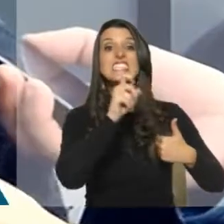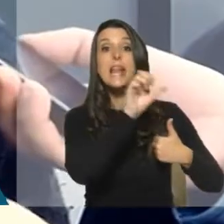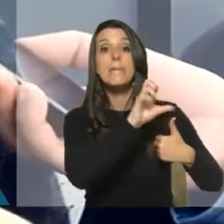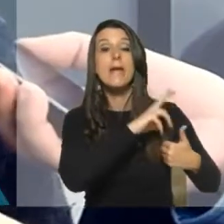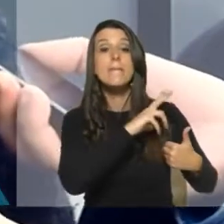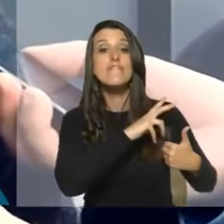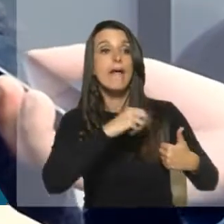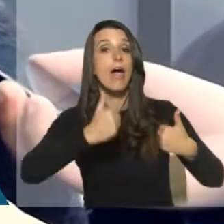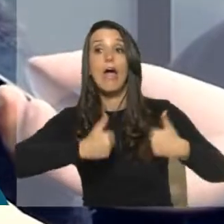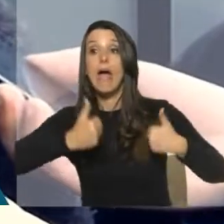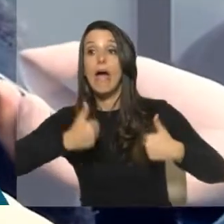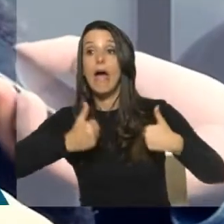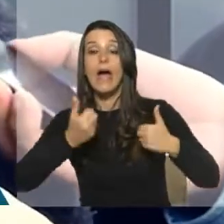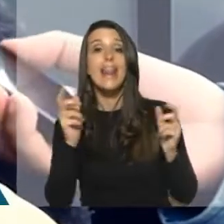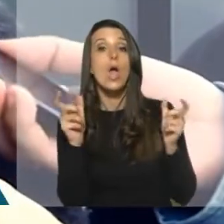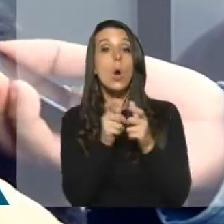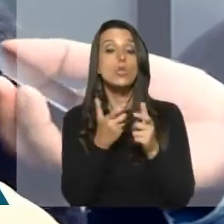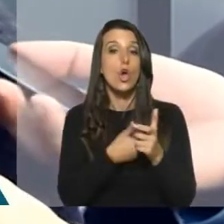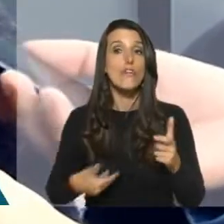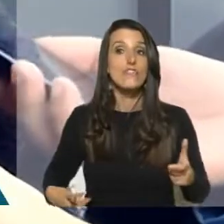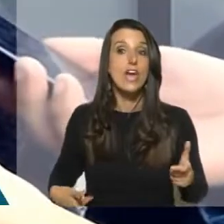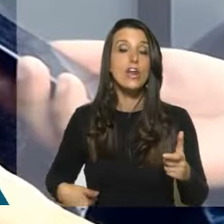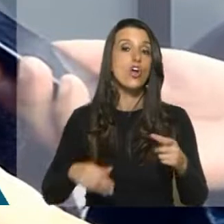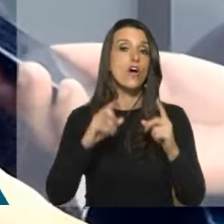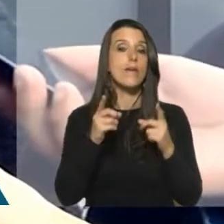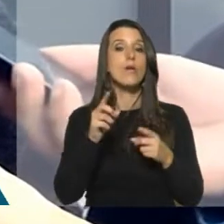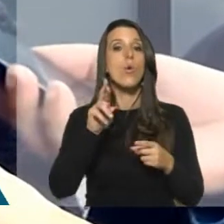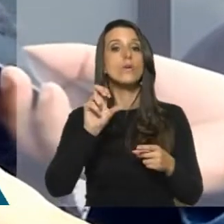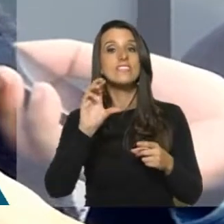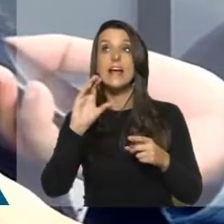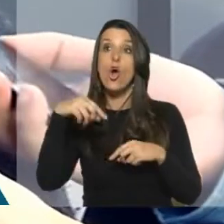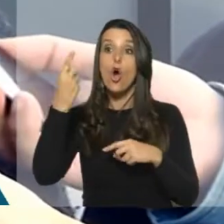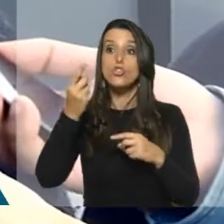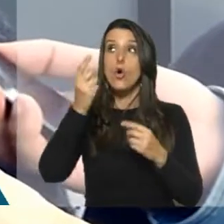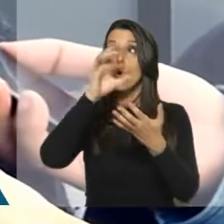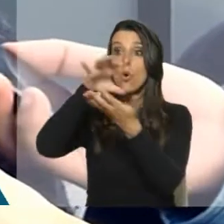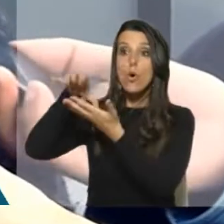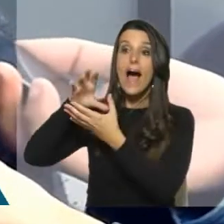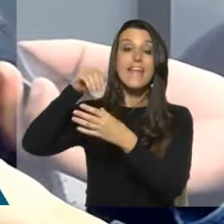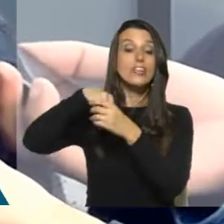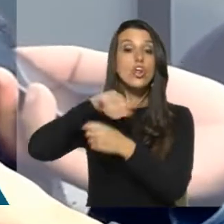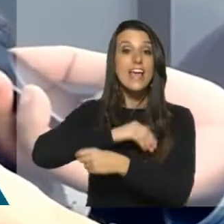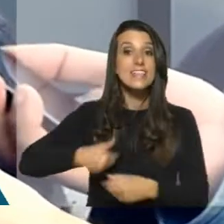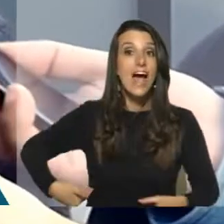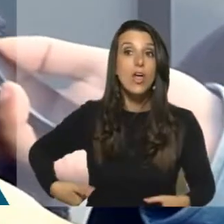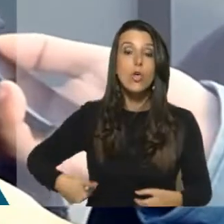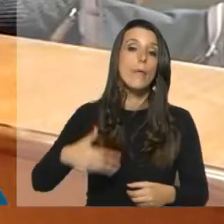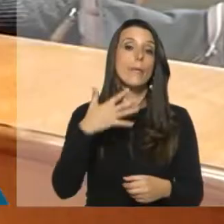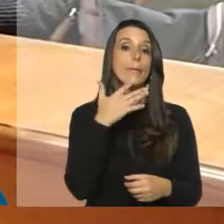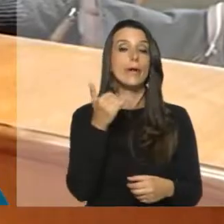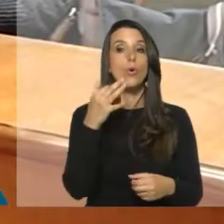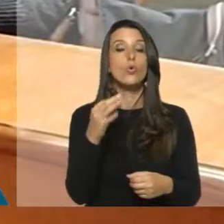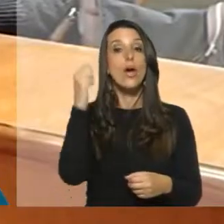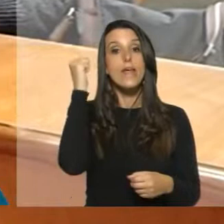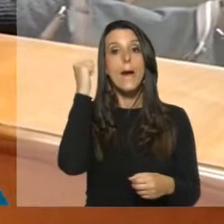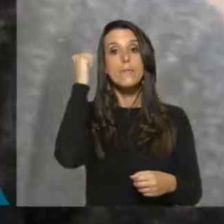y inclusive nosotros hemos tenido reuniones tanto con el gobierno como con la UCE, como en otros organismos que son dentro del Estado, que se da, por ejemplo, en el transporte